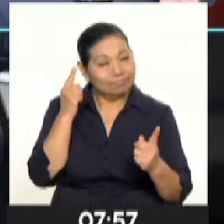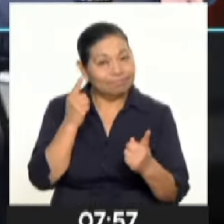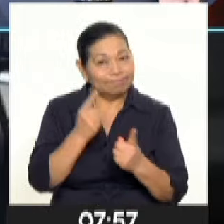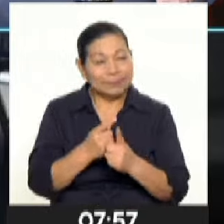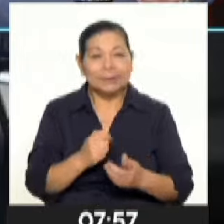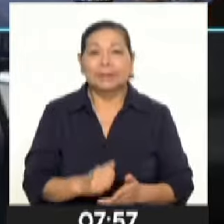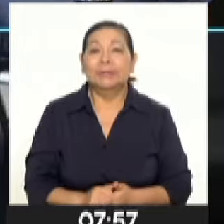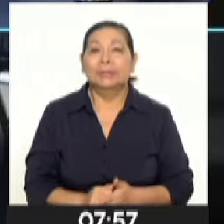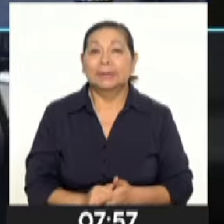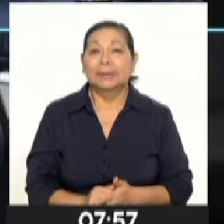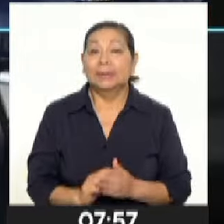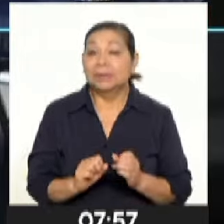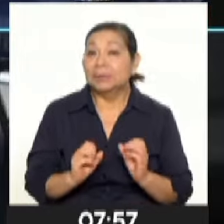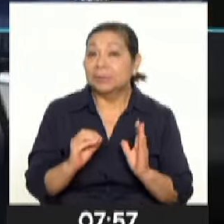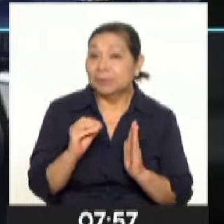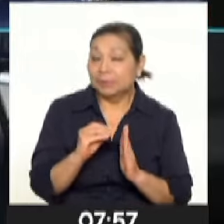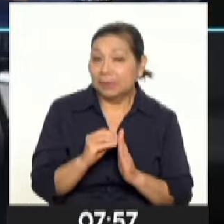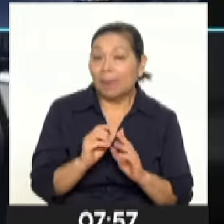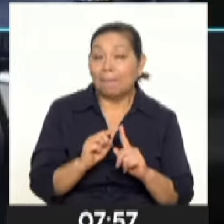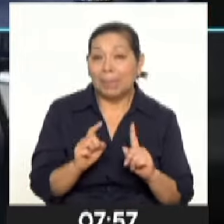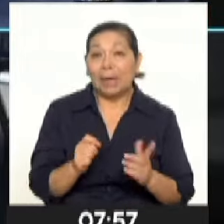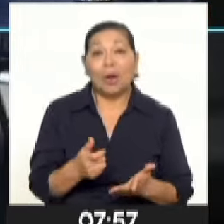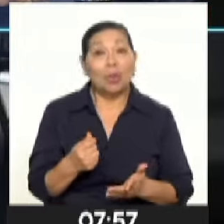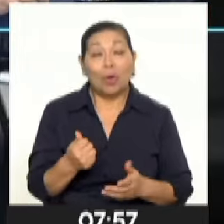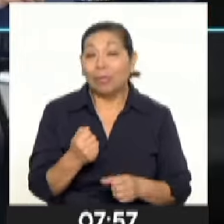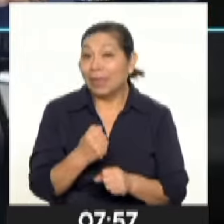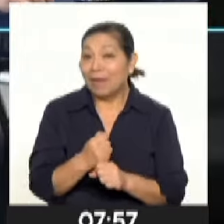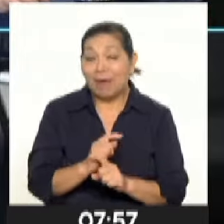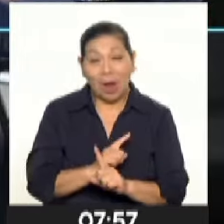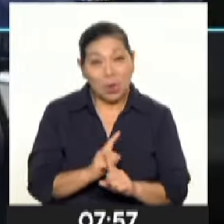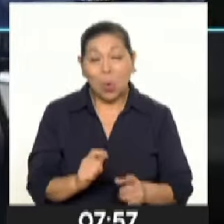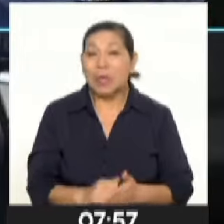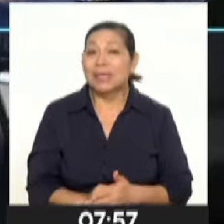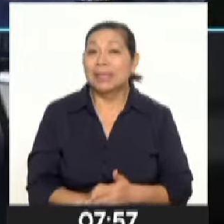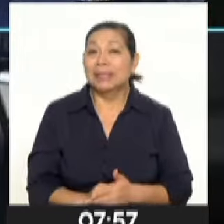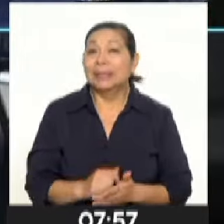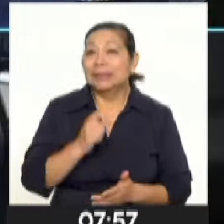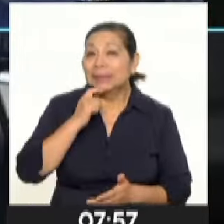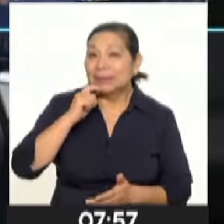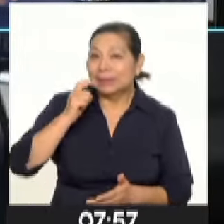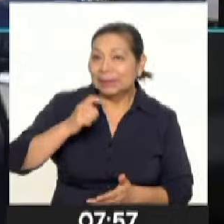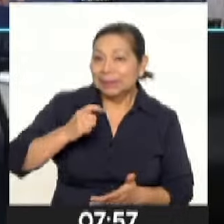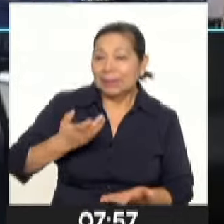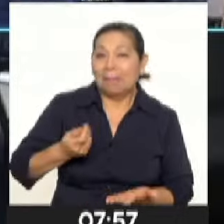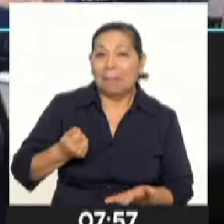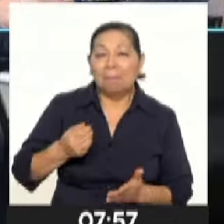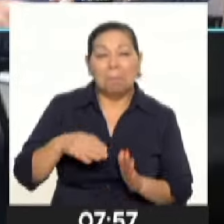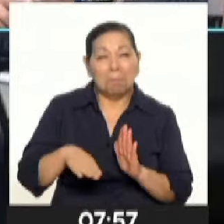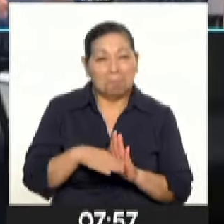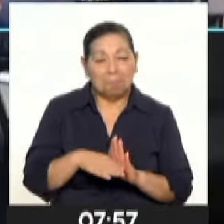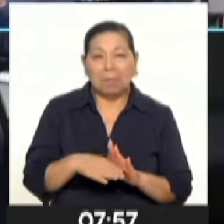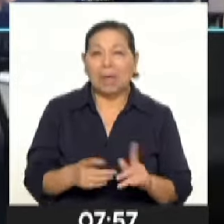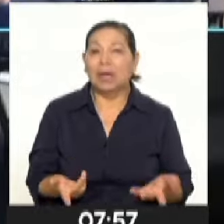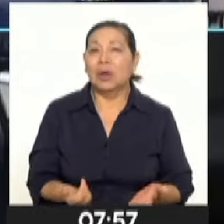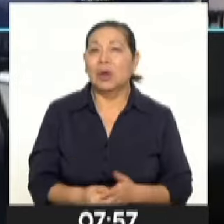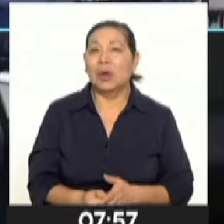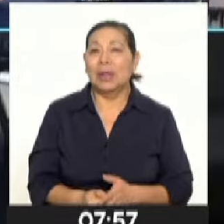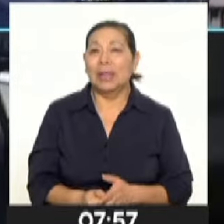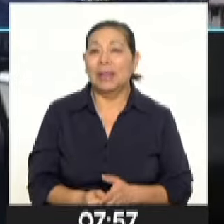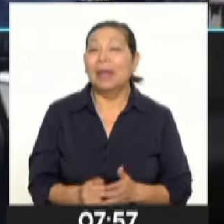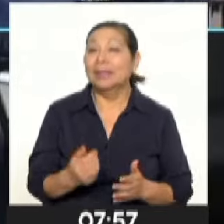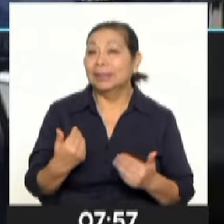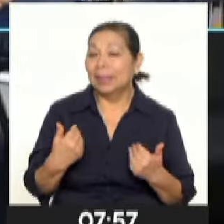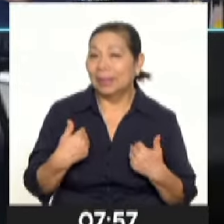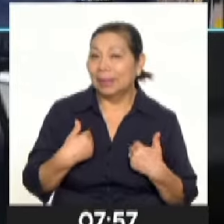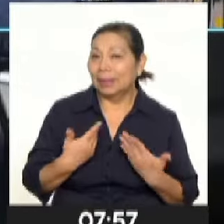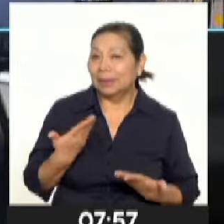¿no? Si es que se plantea algún retiro, tiene que ser para gente que no está trabajando, que tiene un ingreso promedio bajo, que